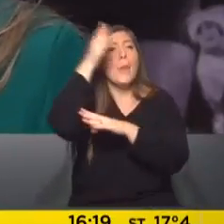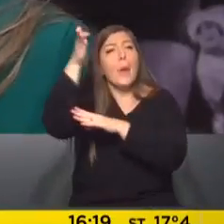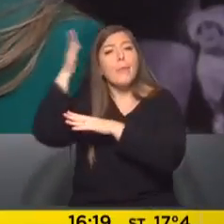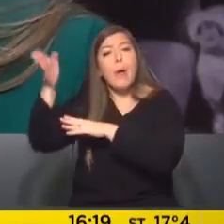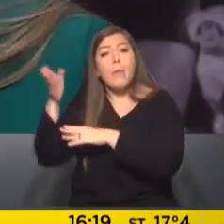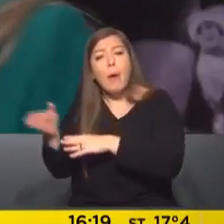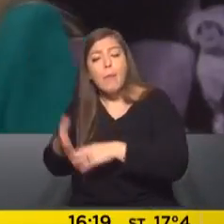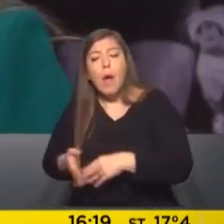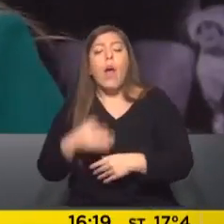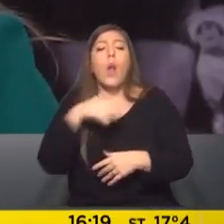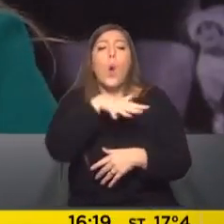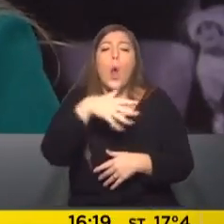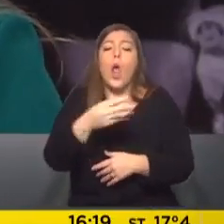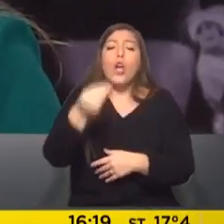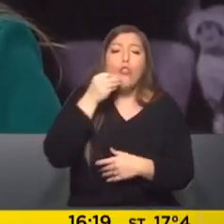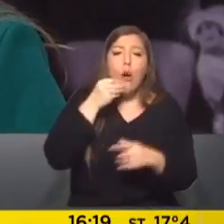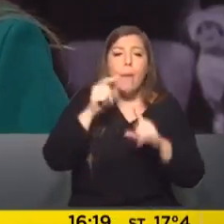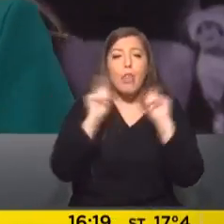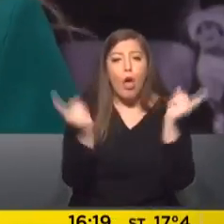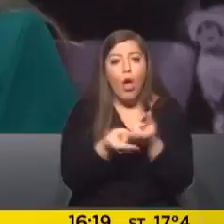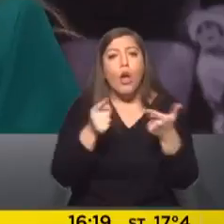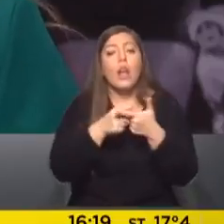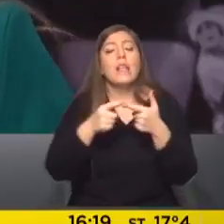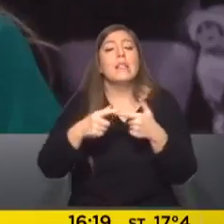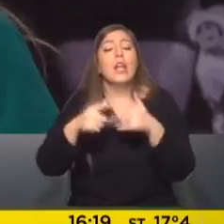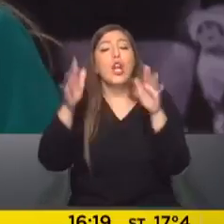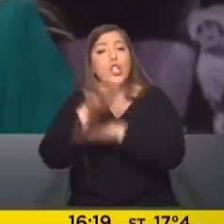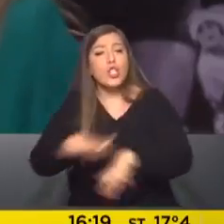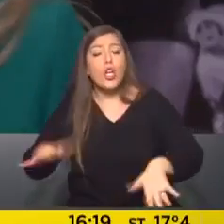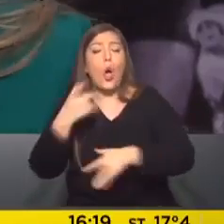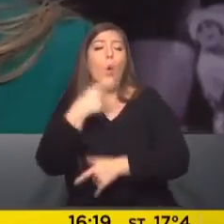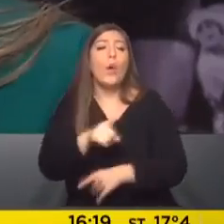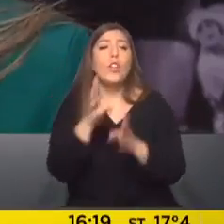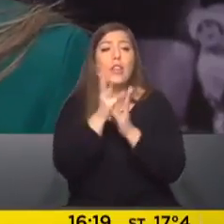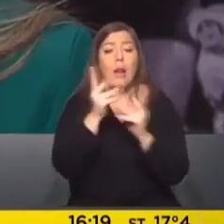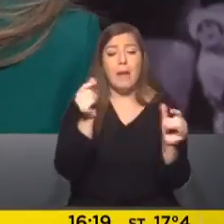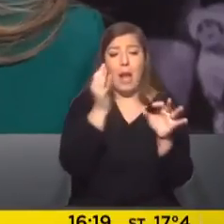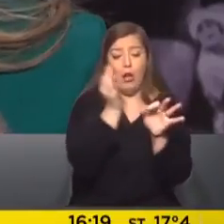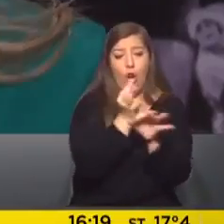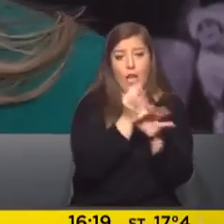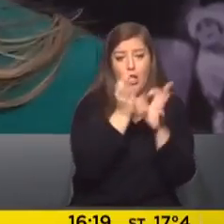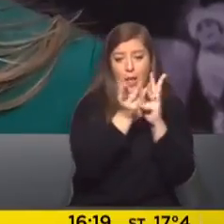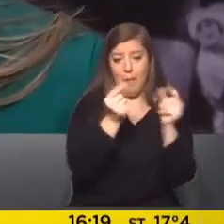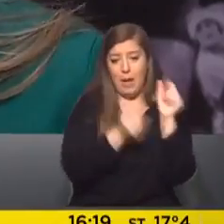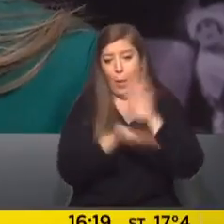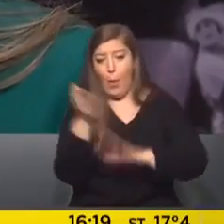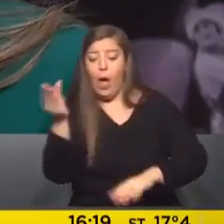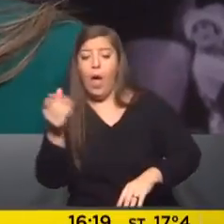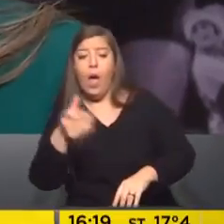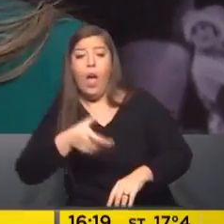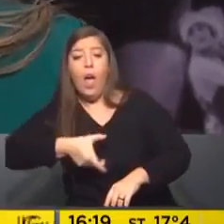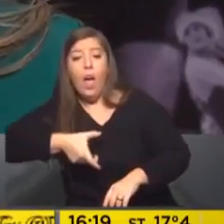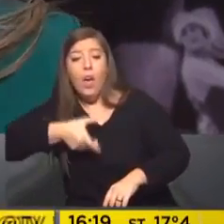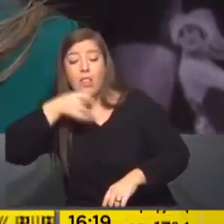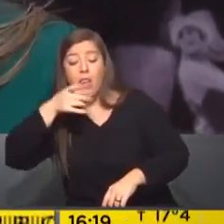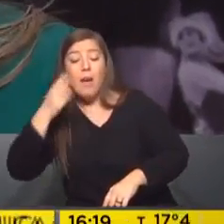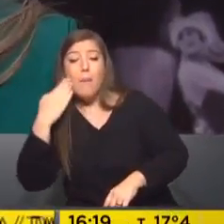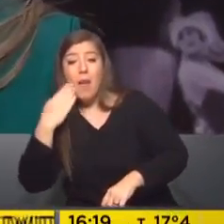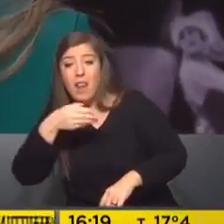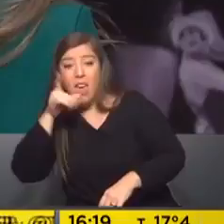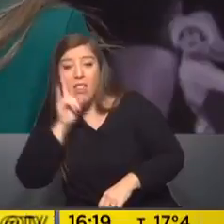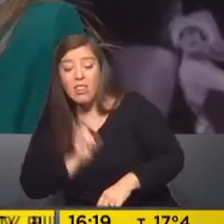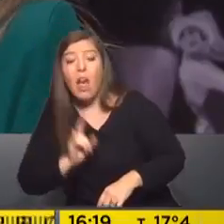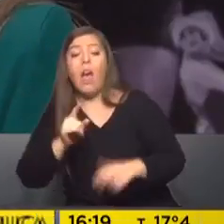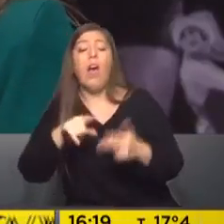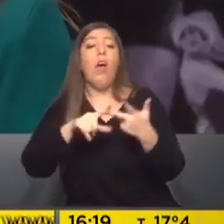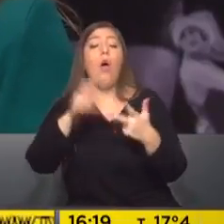de leche, donde se juntan a tomar la copa de leche los chicos ahora cuando salen de la escuela, los comedores comunitarios. En Salta